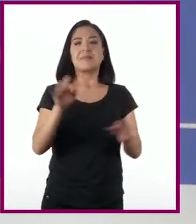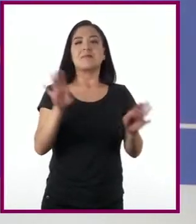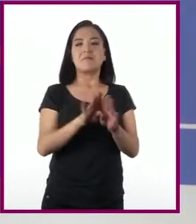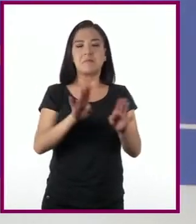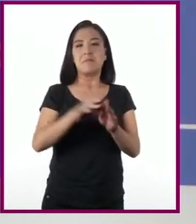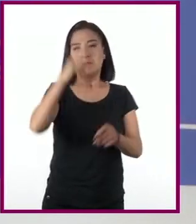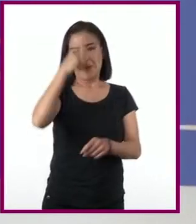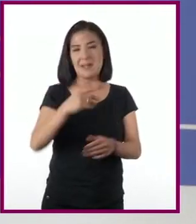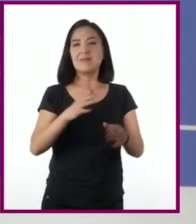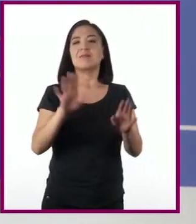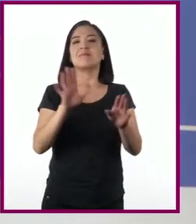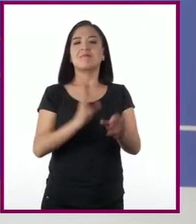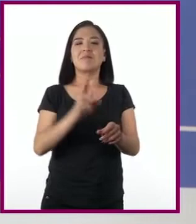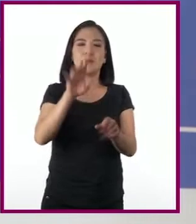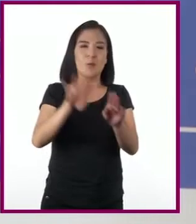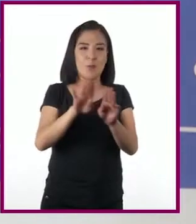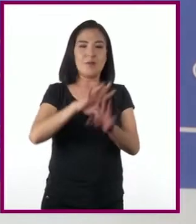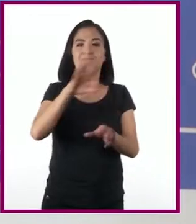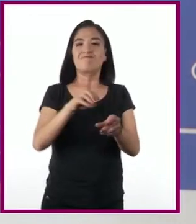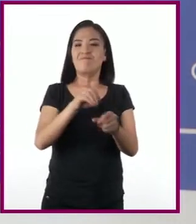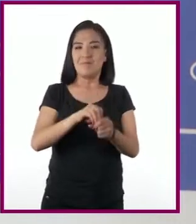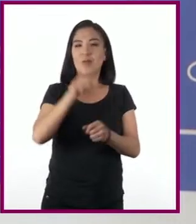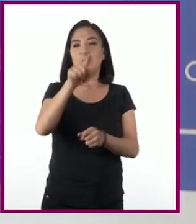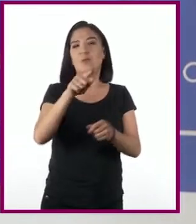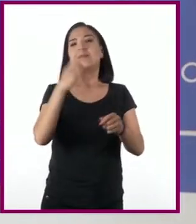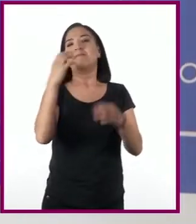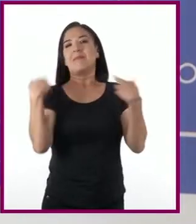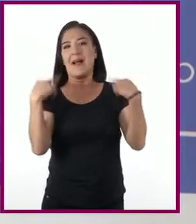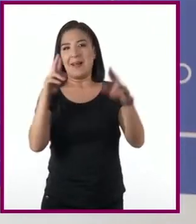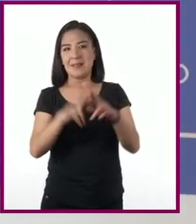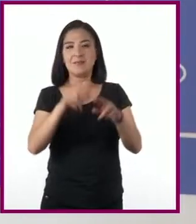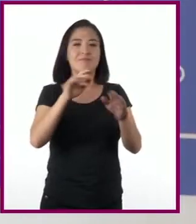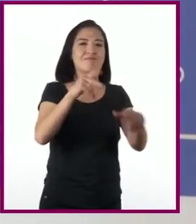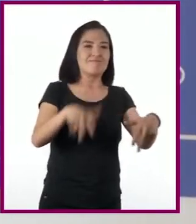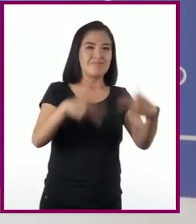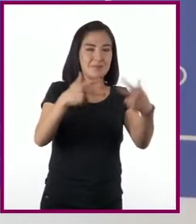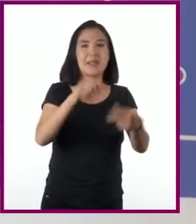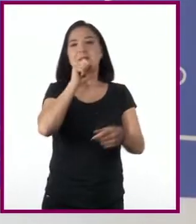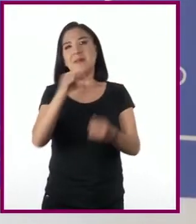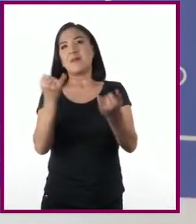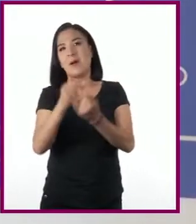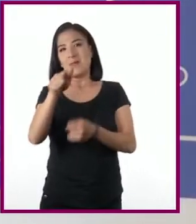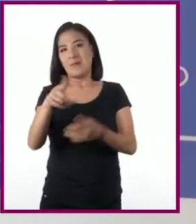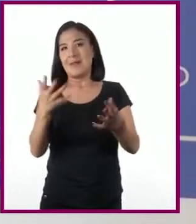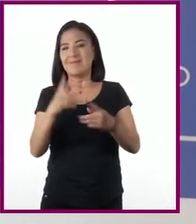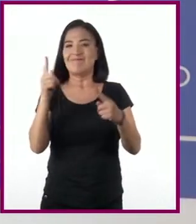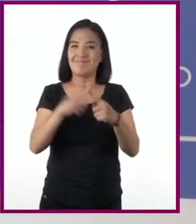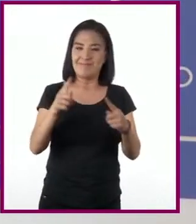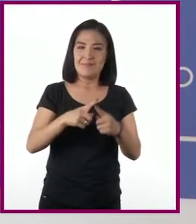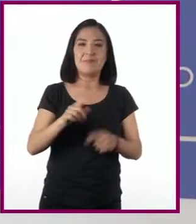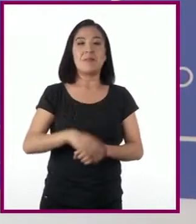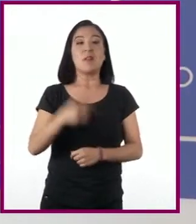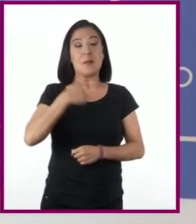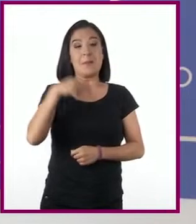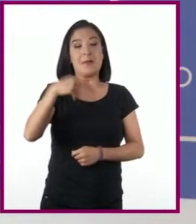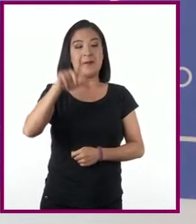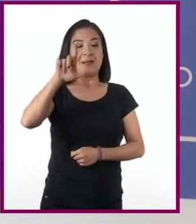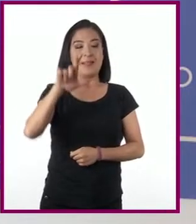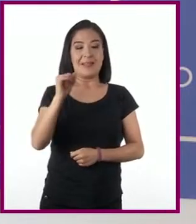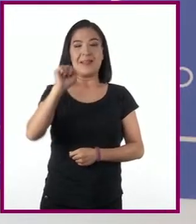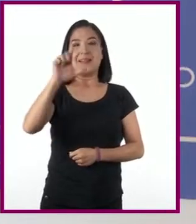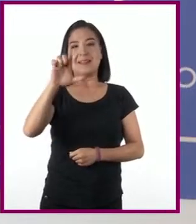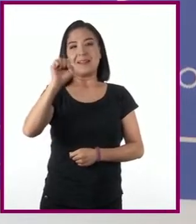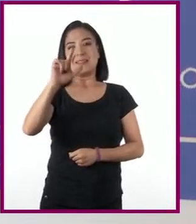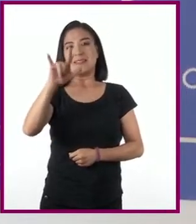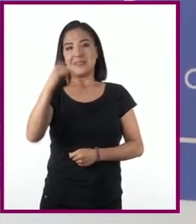se complementa con el trabajo que hacen con sus maestros y lo que ustedes resuelven por sí mismos. Yo soy Leslie Mendívil y aprovecho para